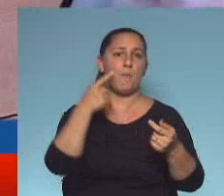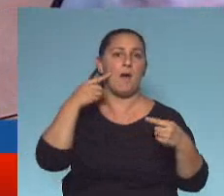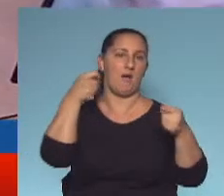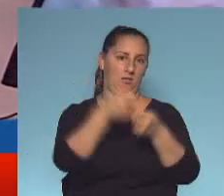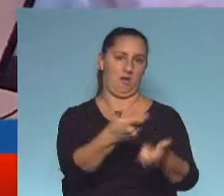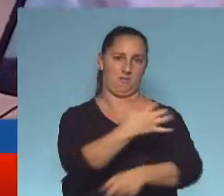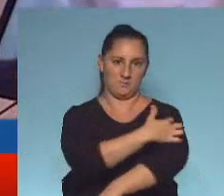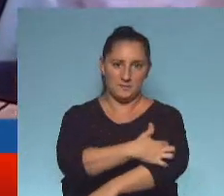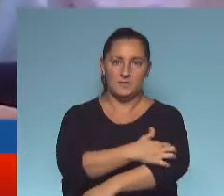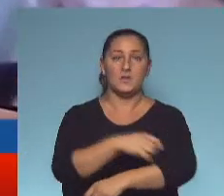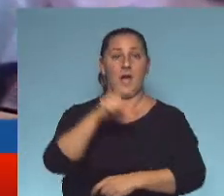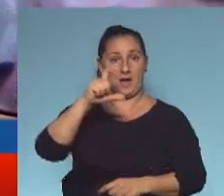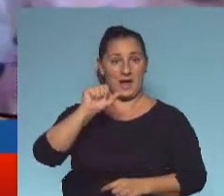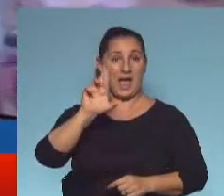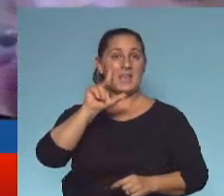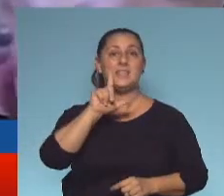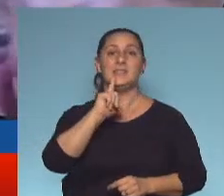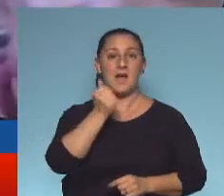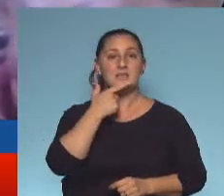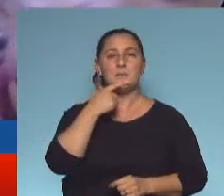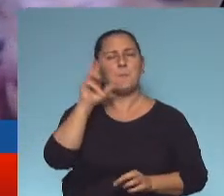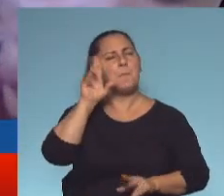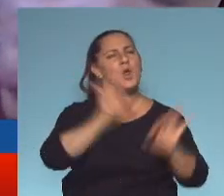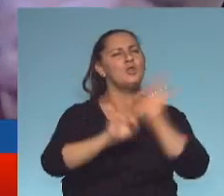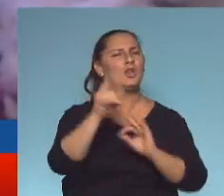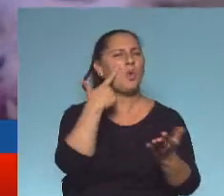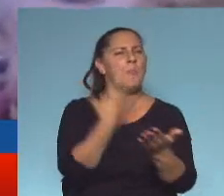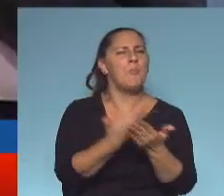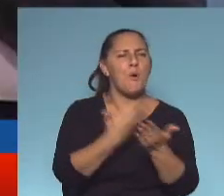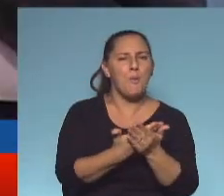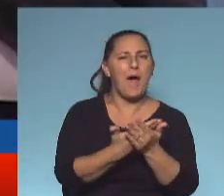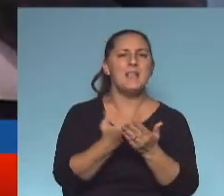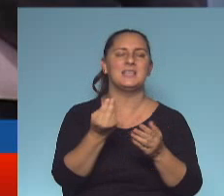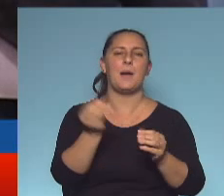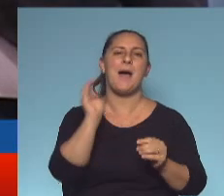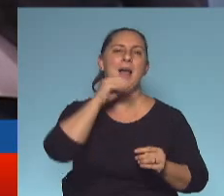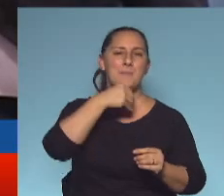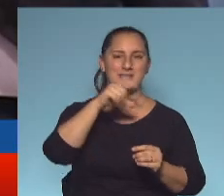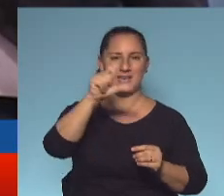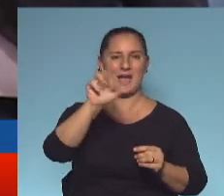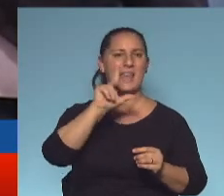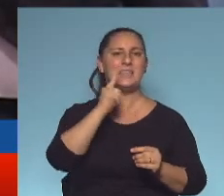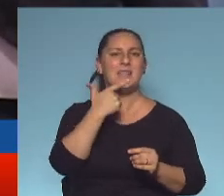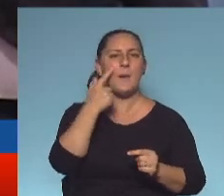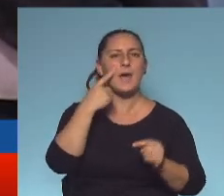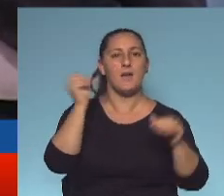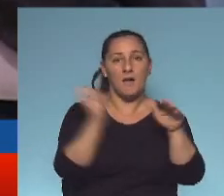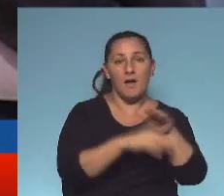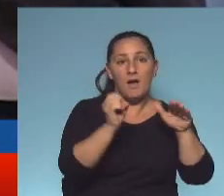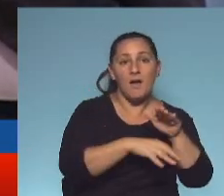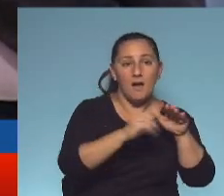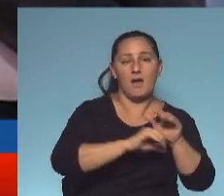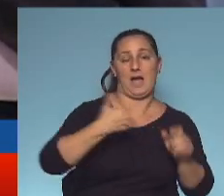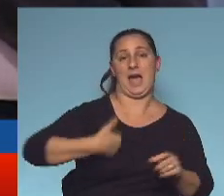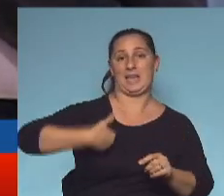Y en Cáritas estamos realizando un piloto llamado Almacén Cáritas, que nos permite transparentar la compra de alimentos en todo el